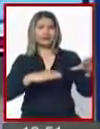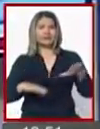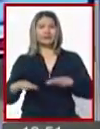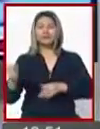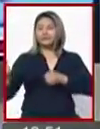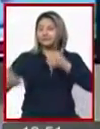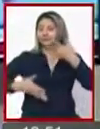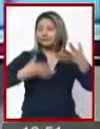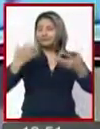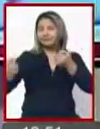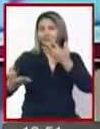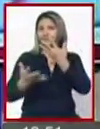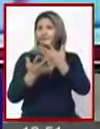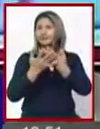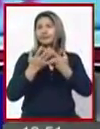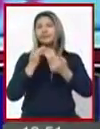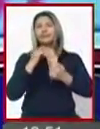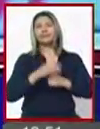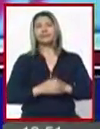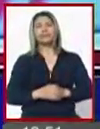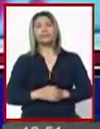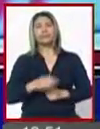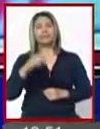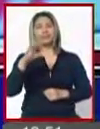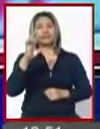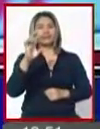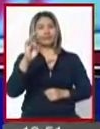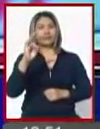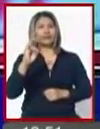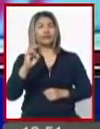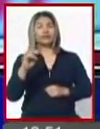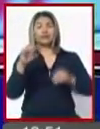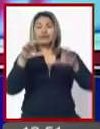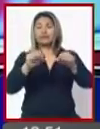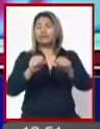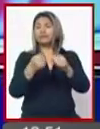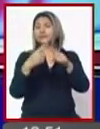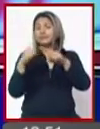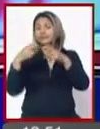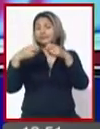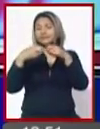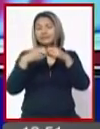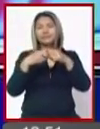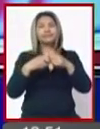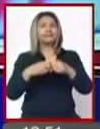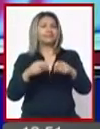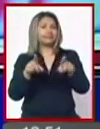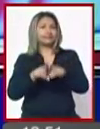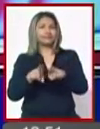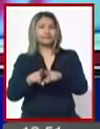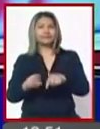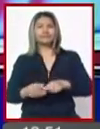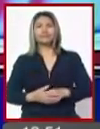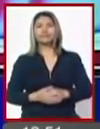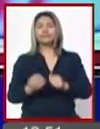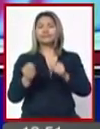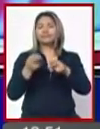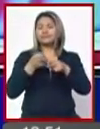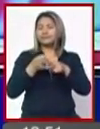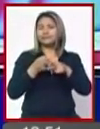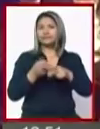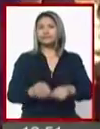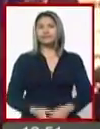una requisa en Palmasola, en el pabellón 7. Secuestraron equipos electrónicos y también armas